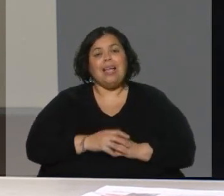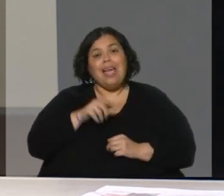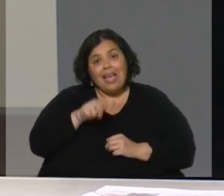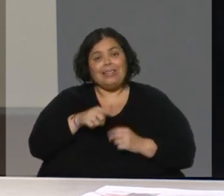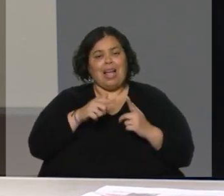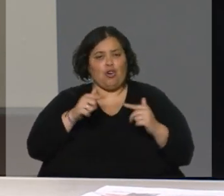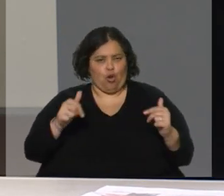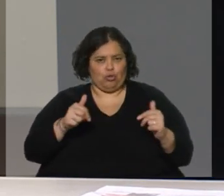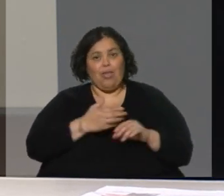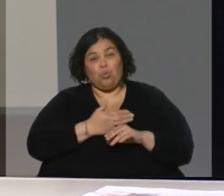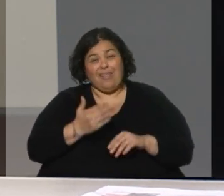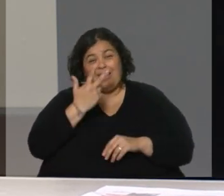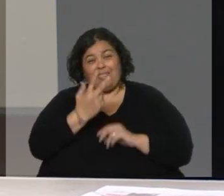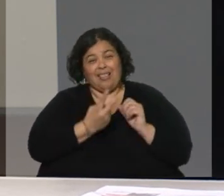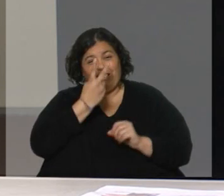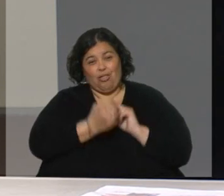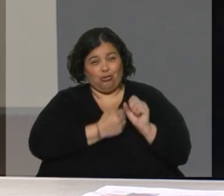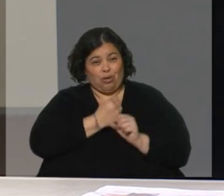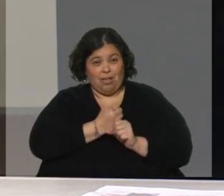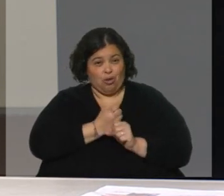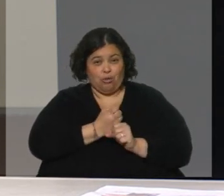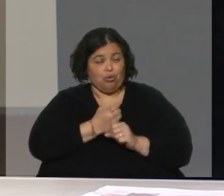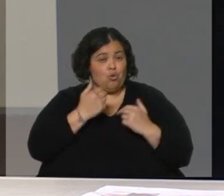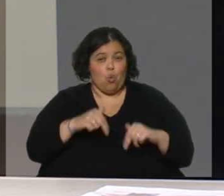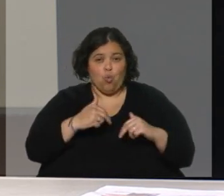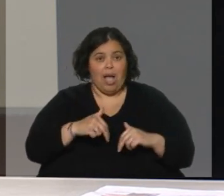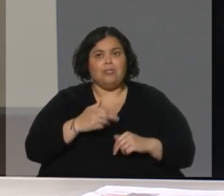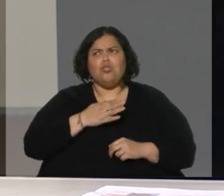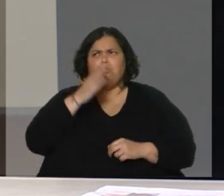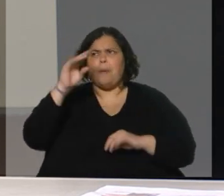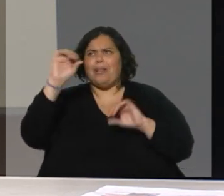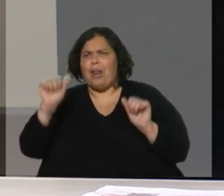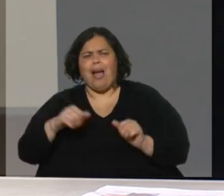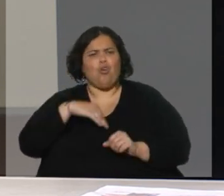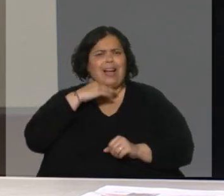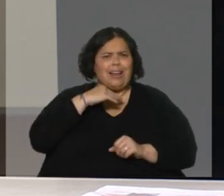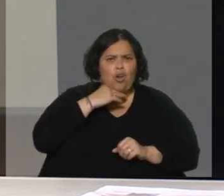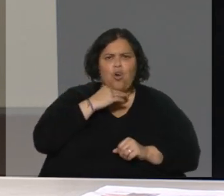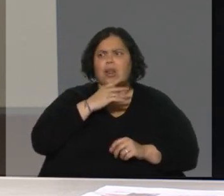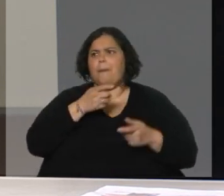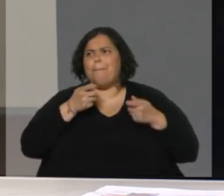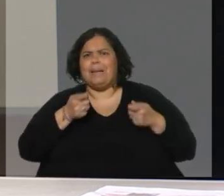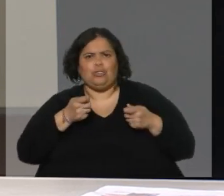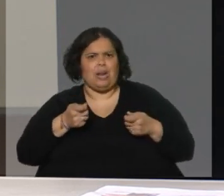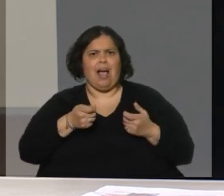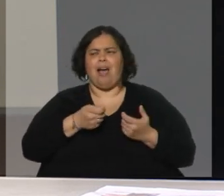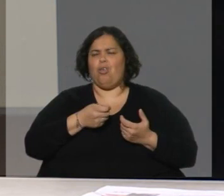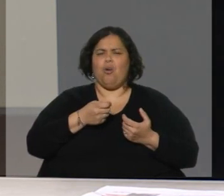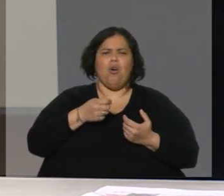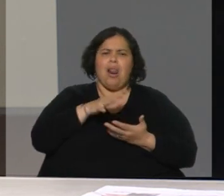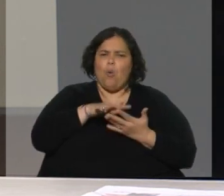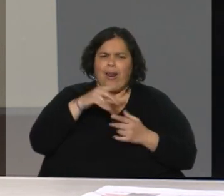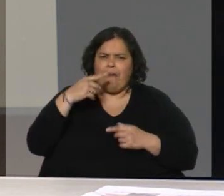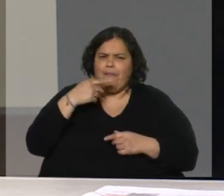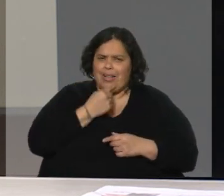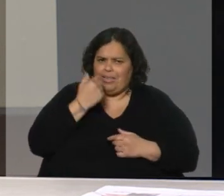de cosas en 32 años mire que he estado Maldonado en Canelo yo nunca estuve en lugares fáciles me han presionado me han presionado me han llamado de la corte me